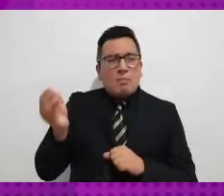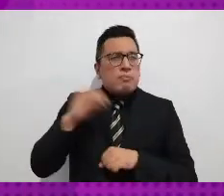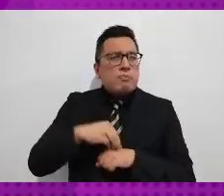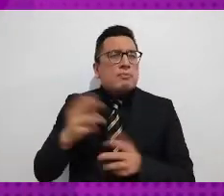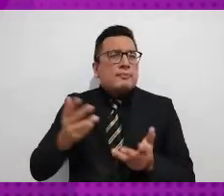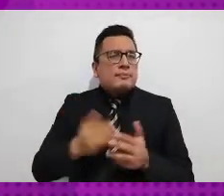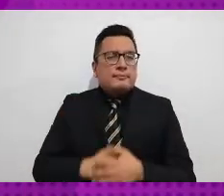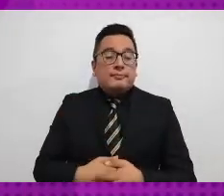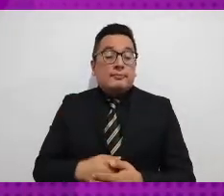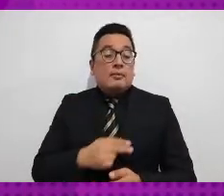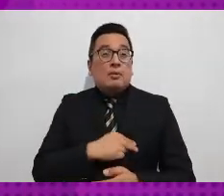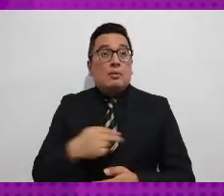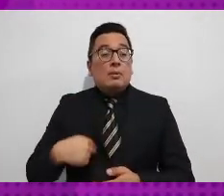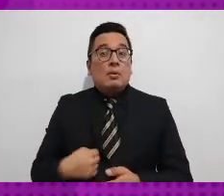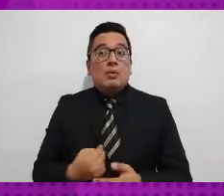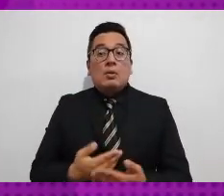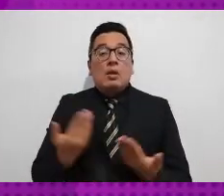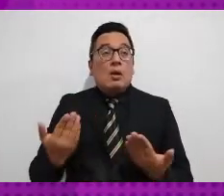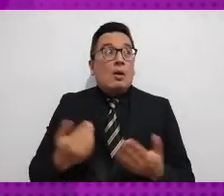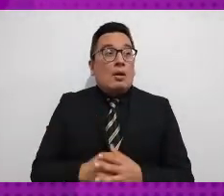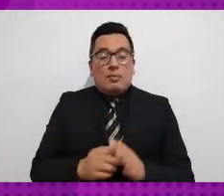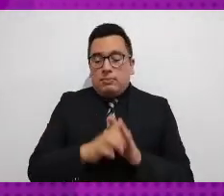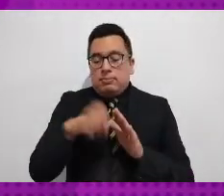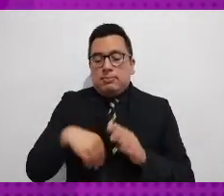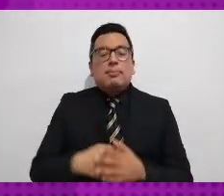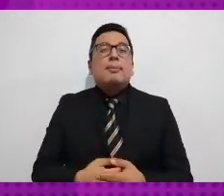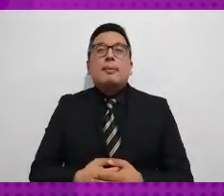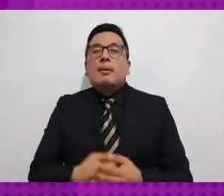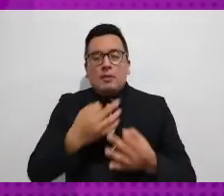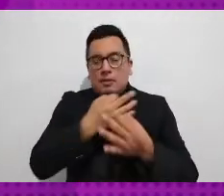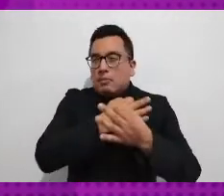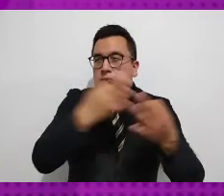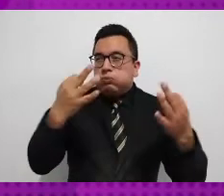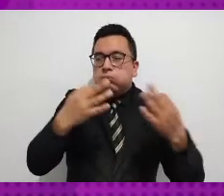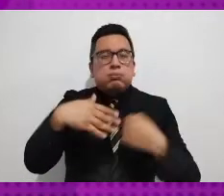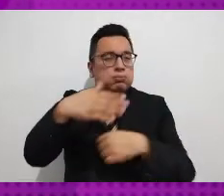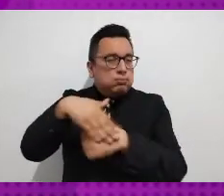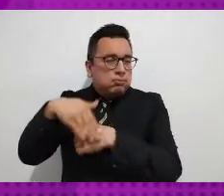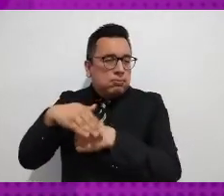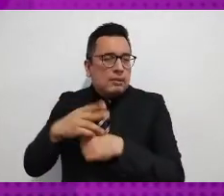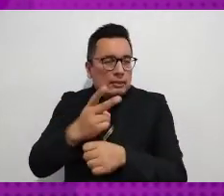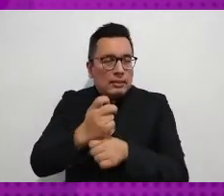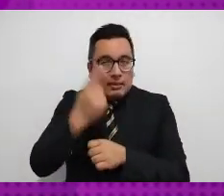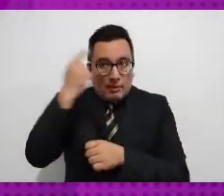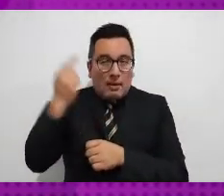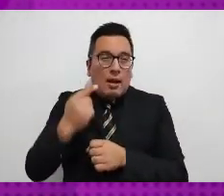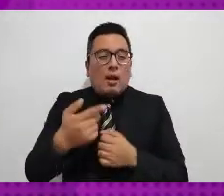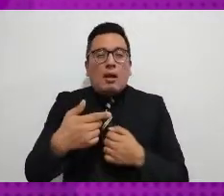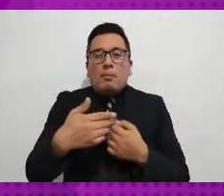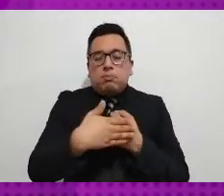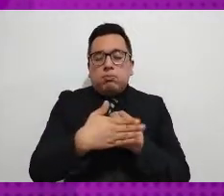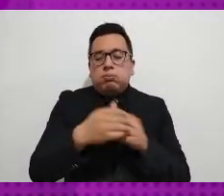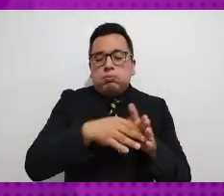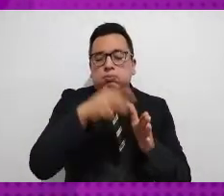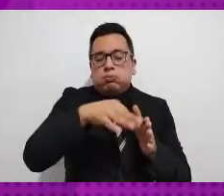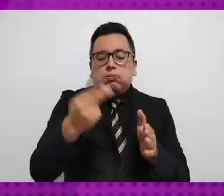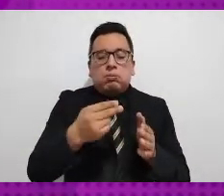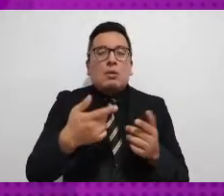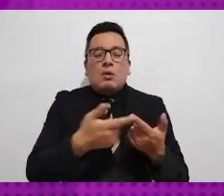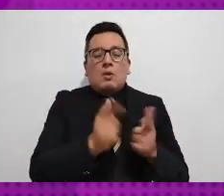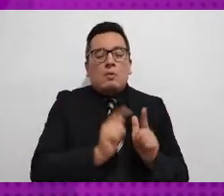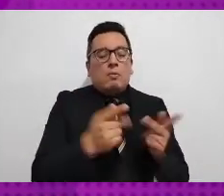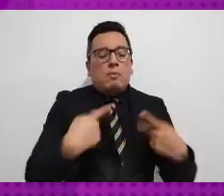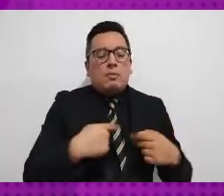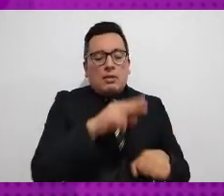precisamente establecer en la convocatoria para designación de comités y municipales y distritales que el 20%